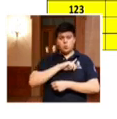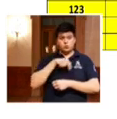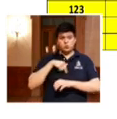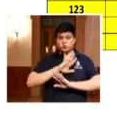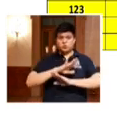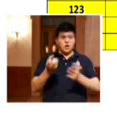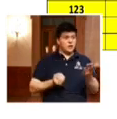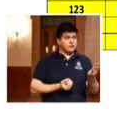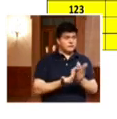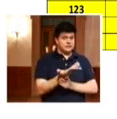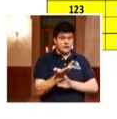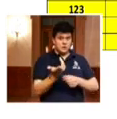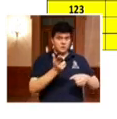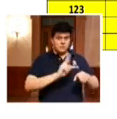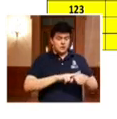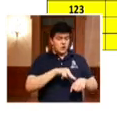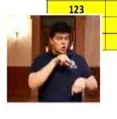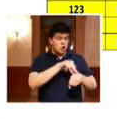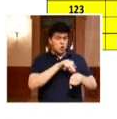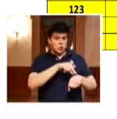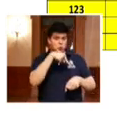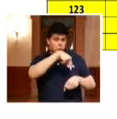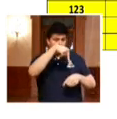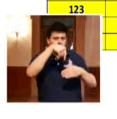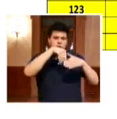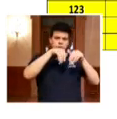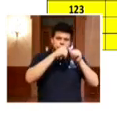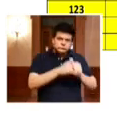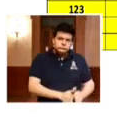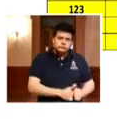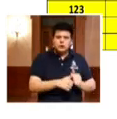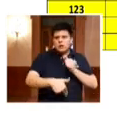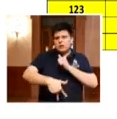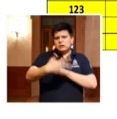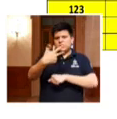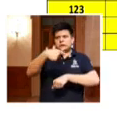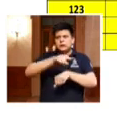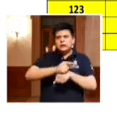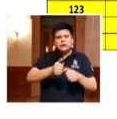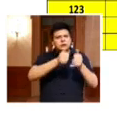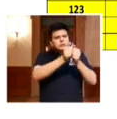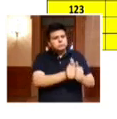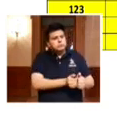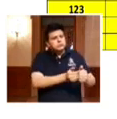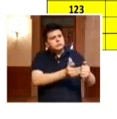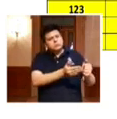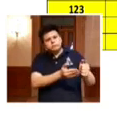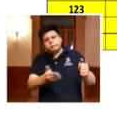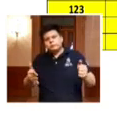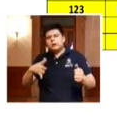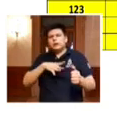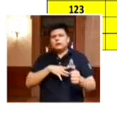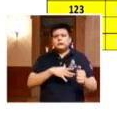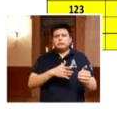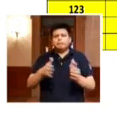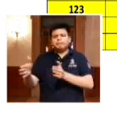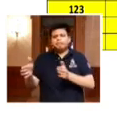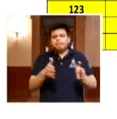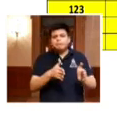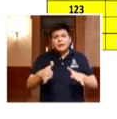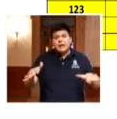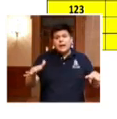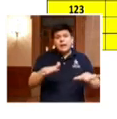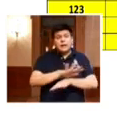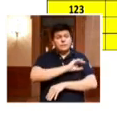hospitalizado. El doctor estuvo 13 días con nosotros, 13 días en que su estado de salud estuvo variando. Al